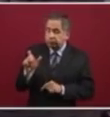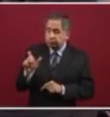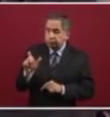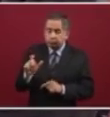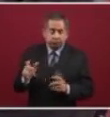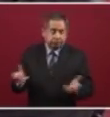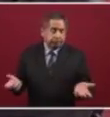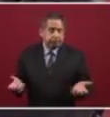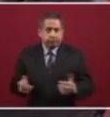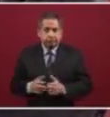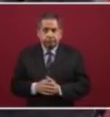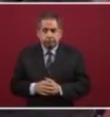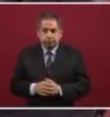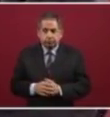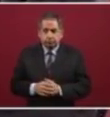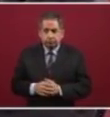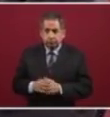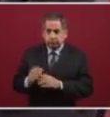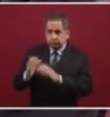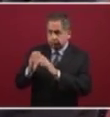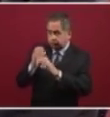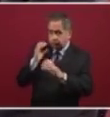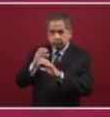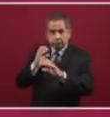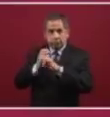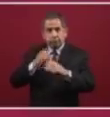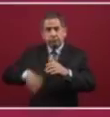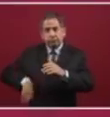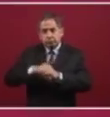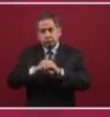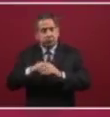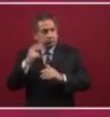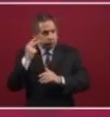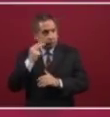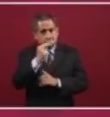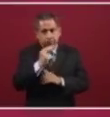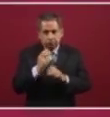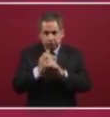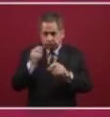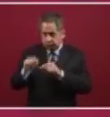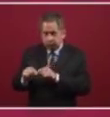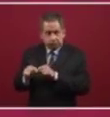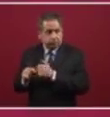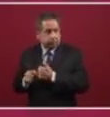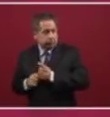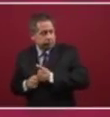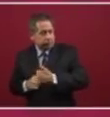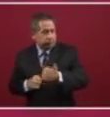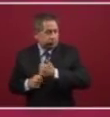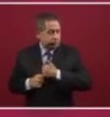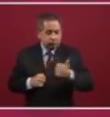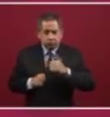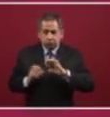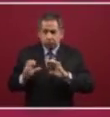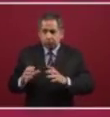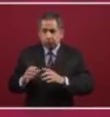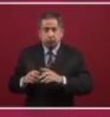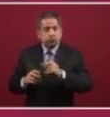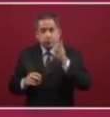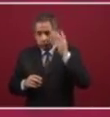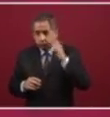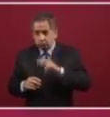porque en el transporte público. En el transporte público. El transporte de